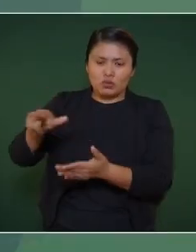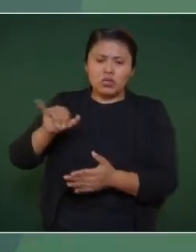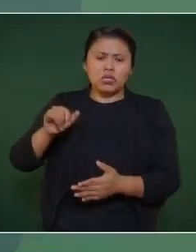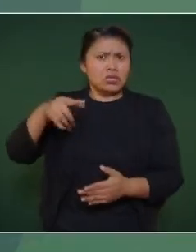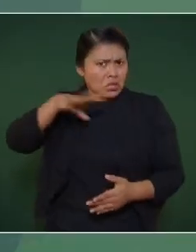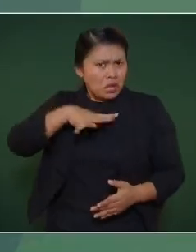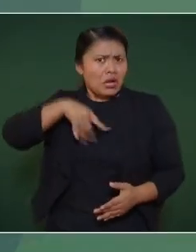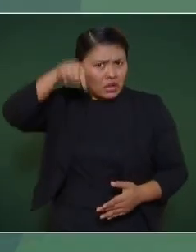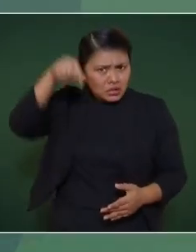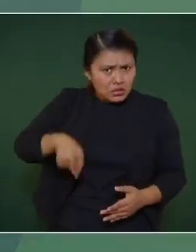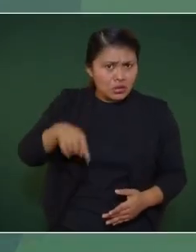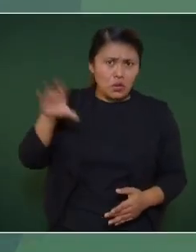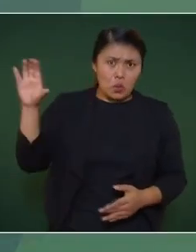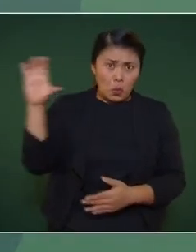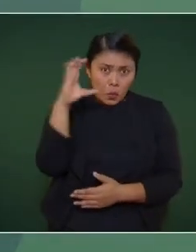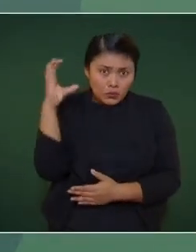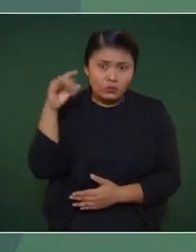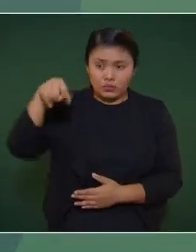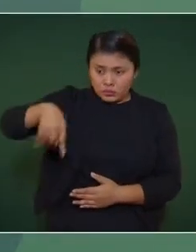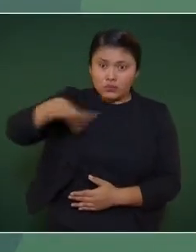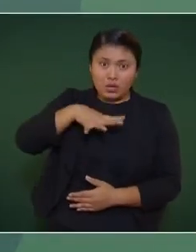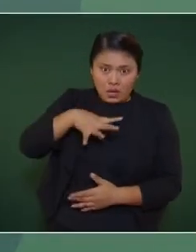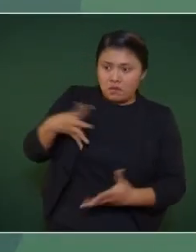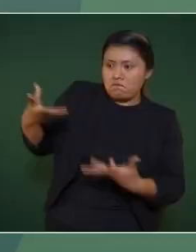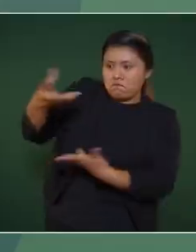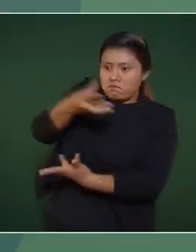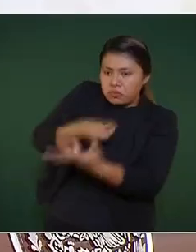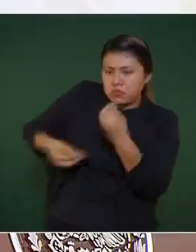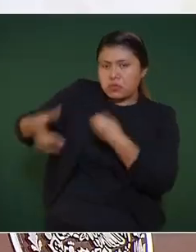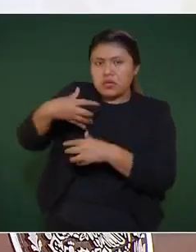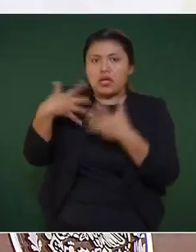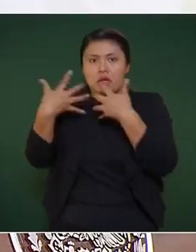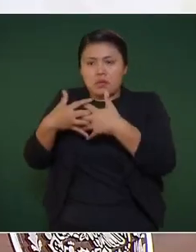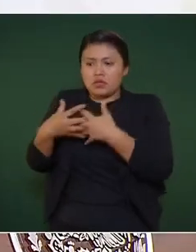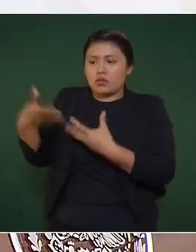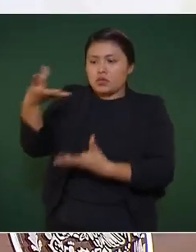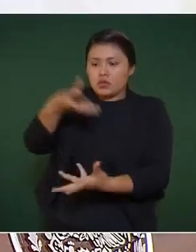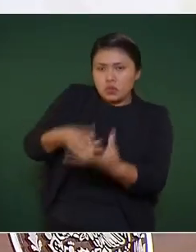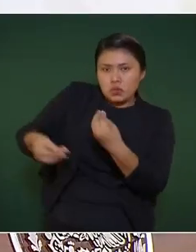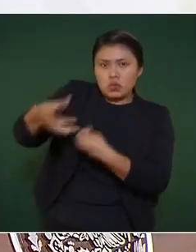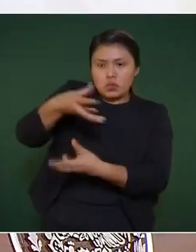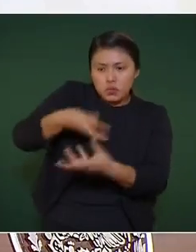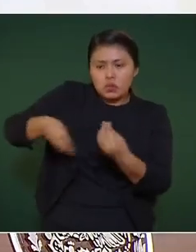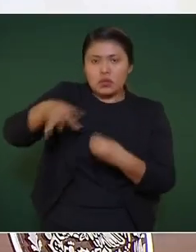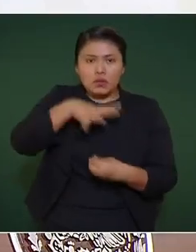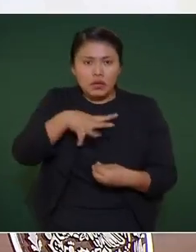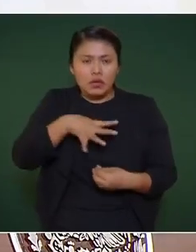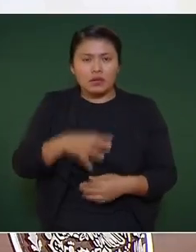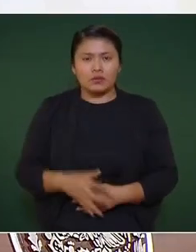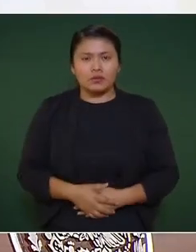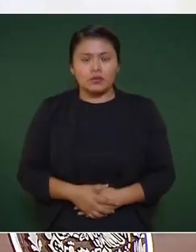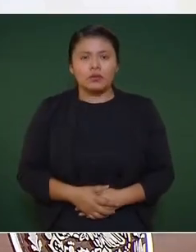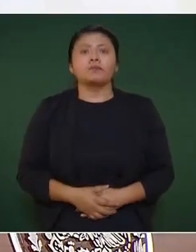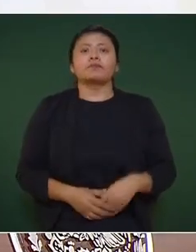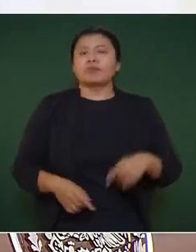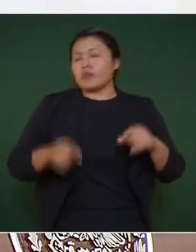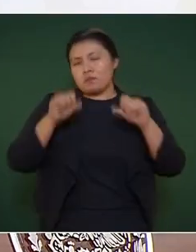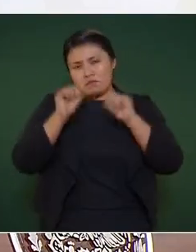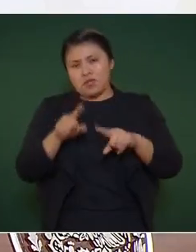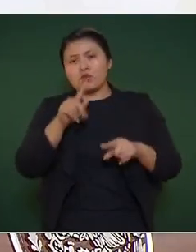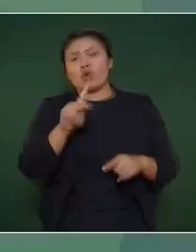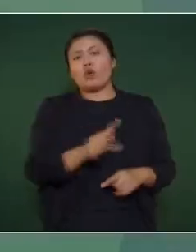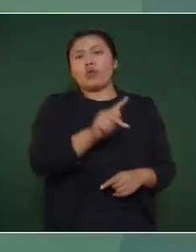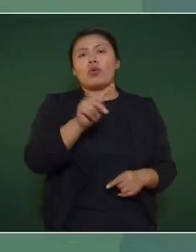inversiones ya están aquí. Y también está ya la primera piedra, se inició en el polo de Texistepec,